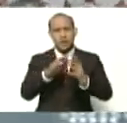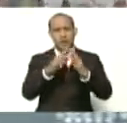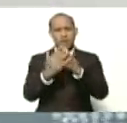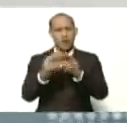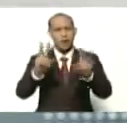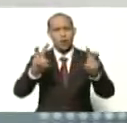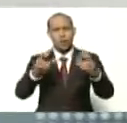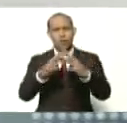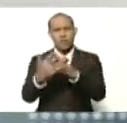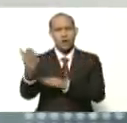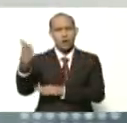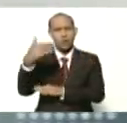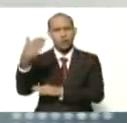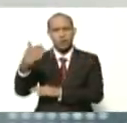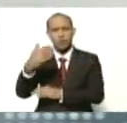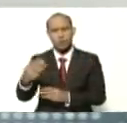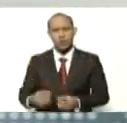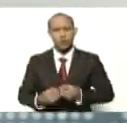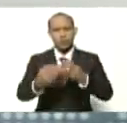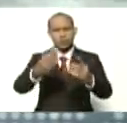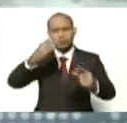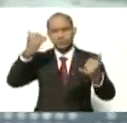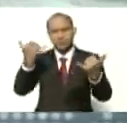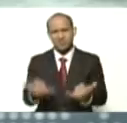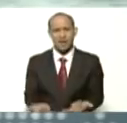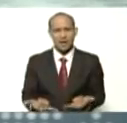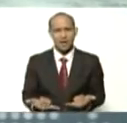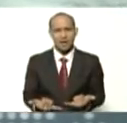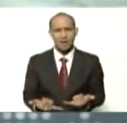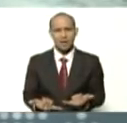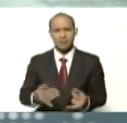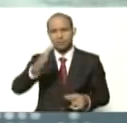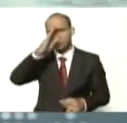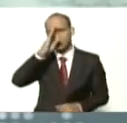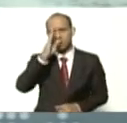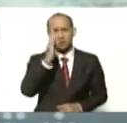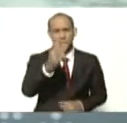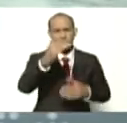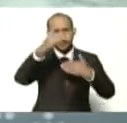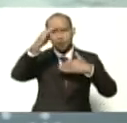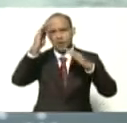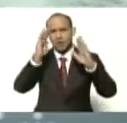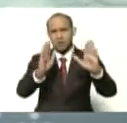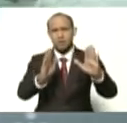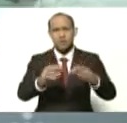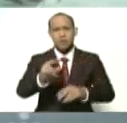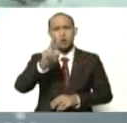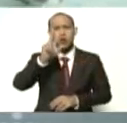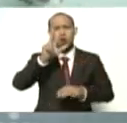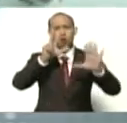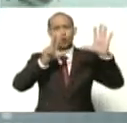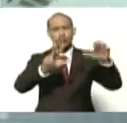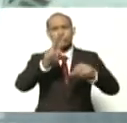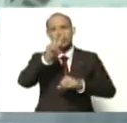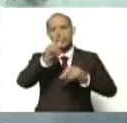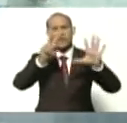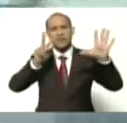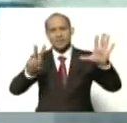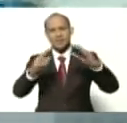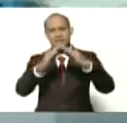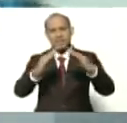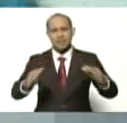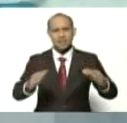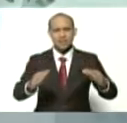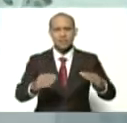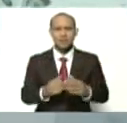tricolor de inmediato pase a atender 827 de esta ranchería